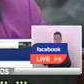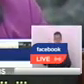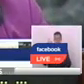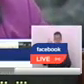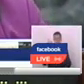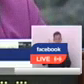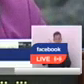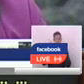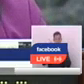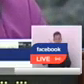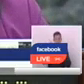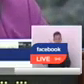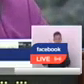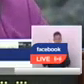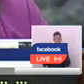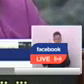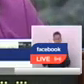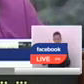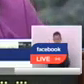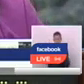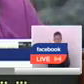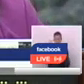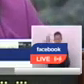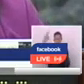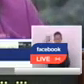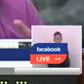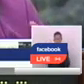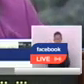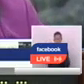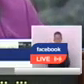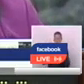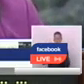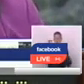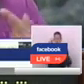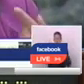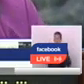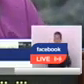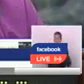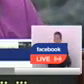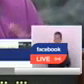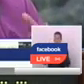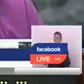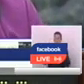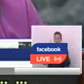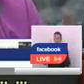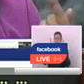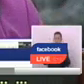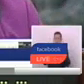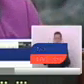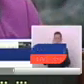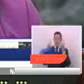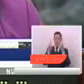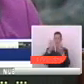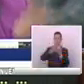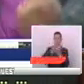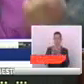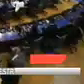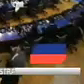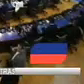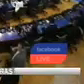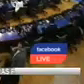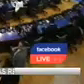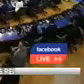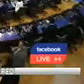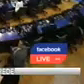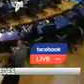que ya va a vencer y ellos exigen que se hagan las elecciones libres democráticas y participativas